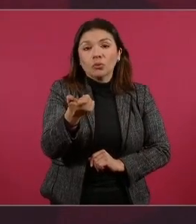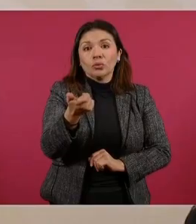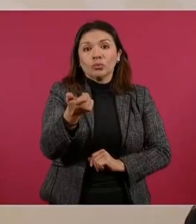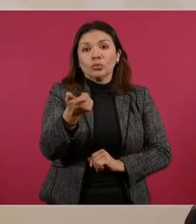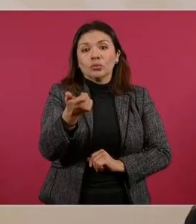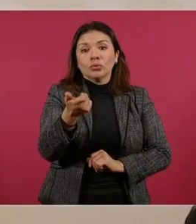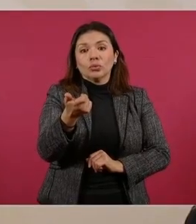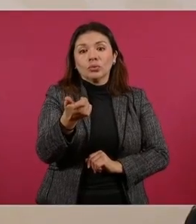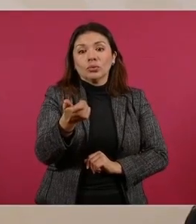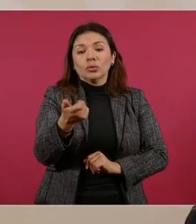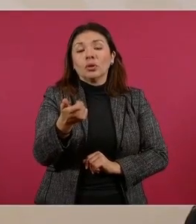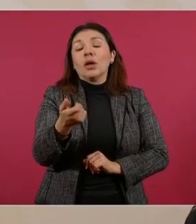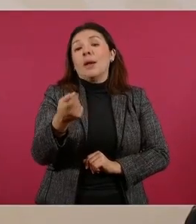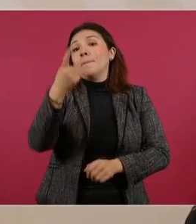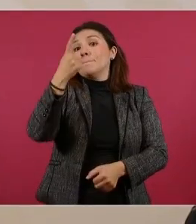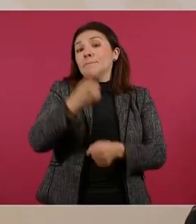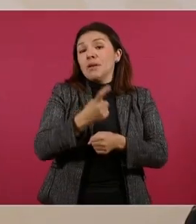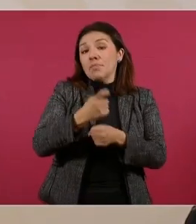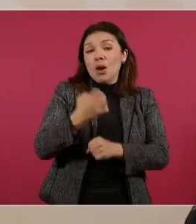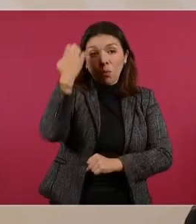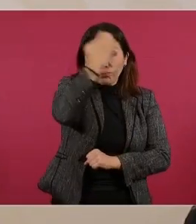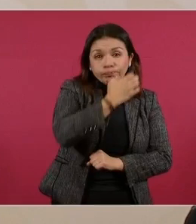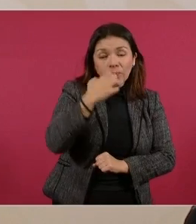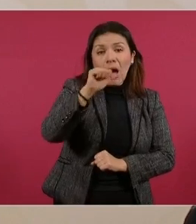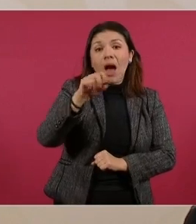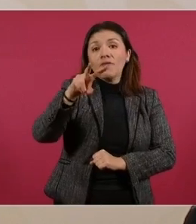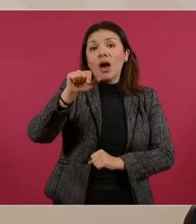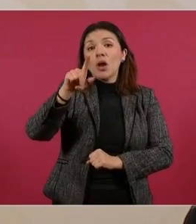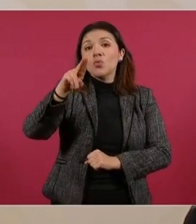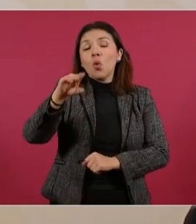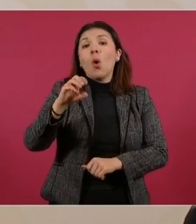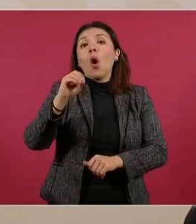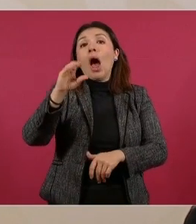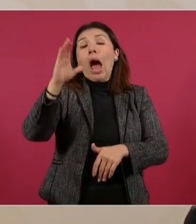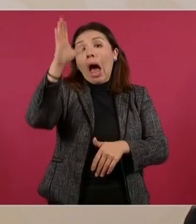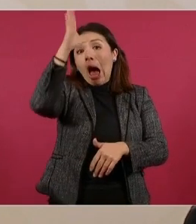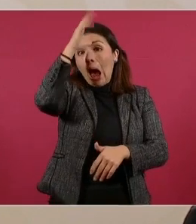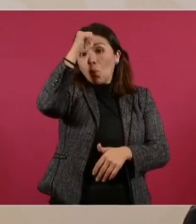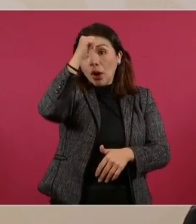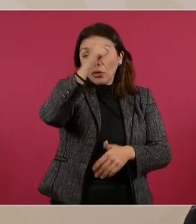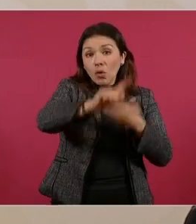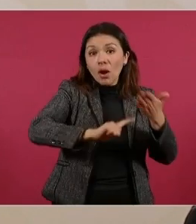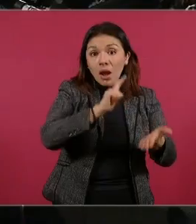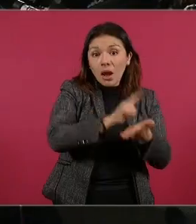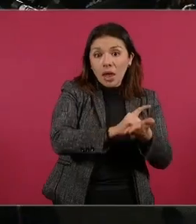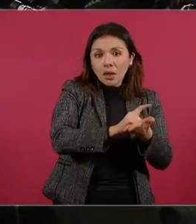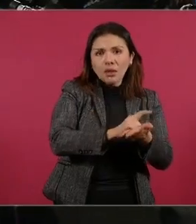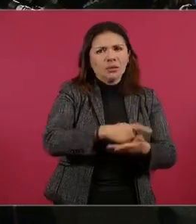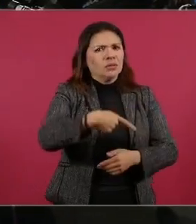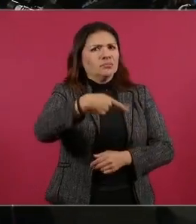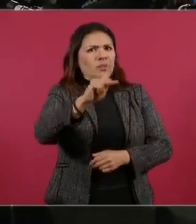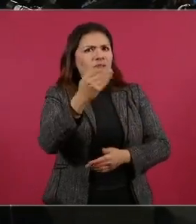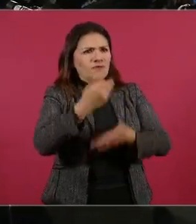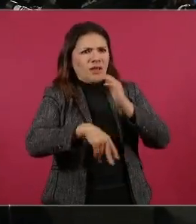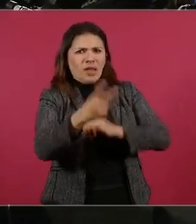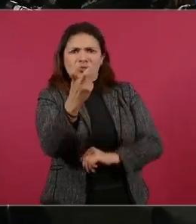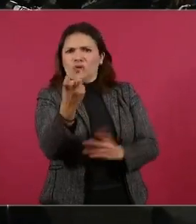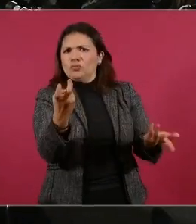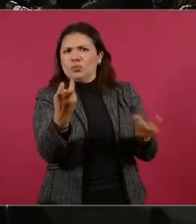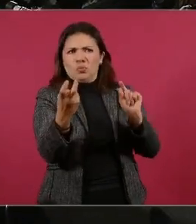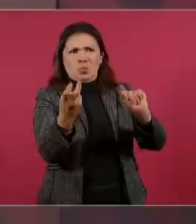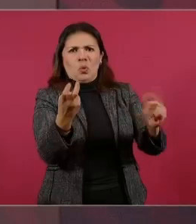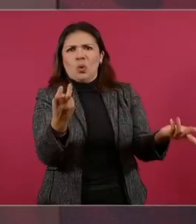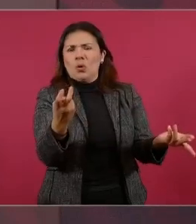avalú que se hace de conformidad con la ley pero ni dos pesos presidente pero yo no sé